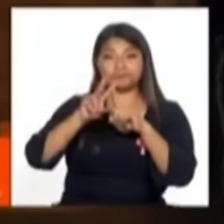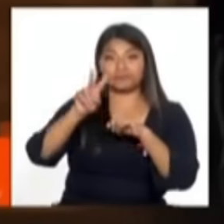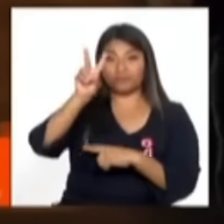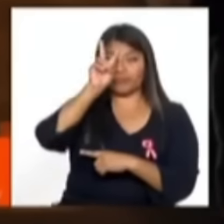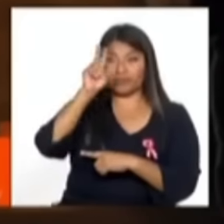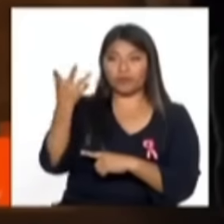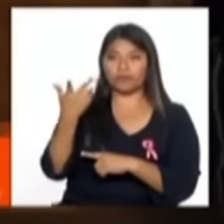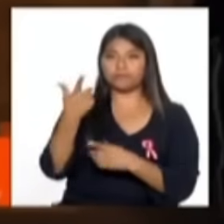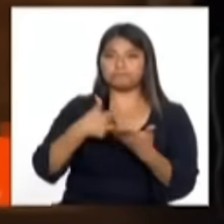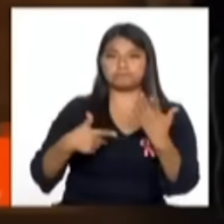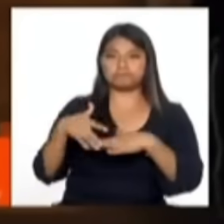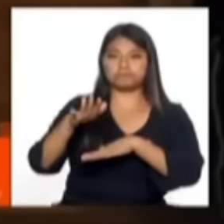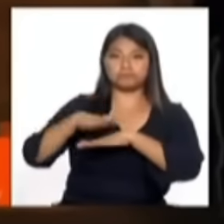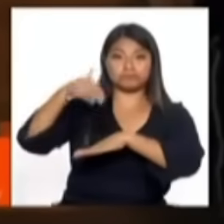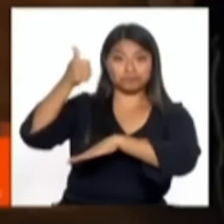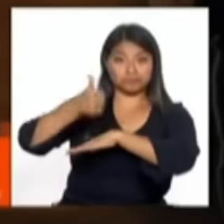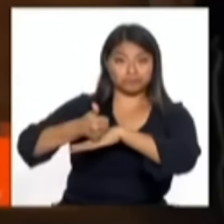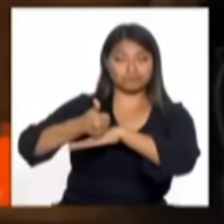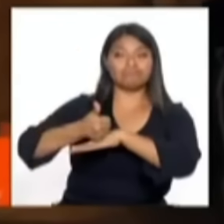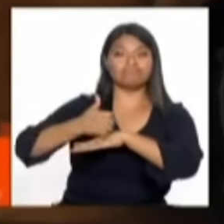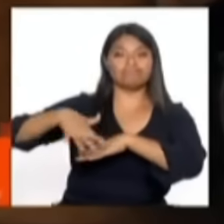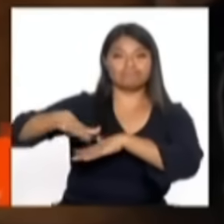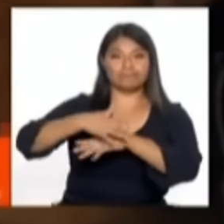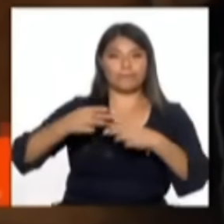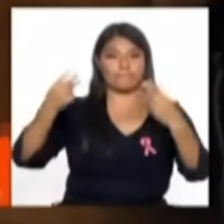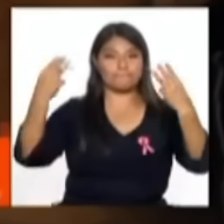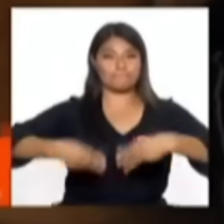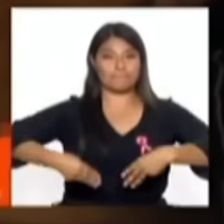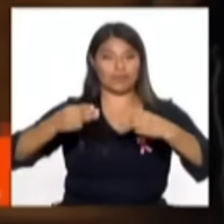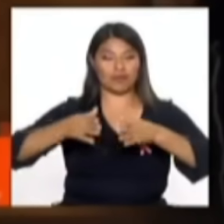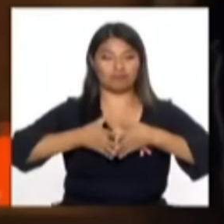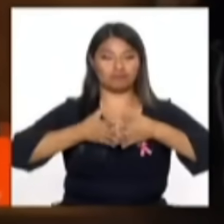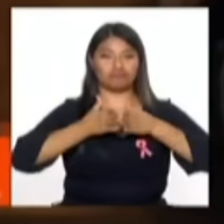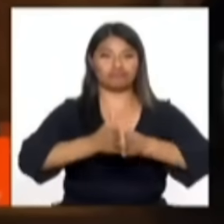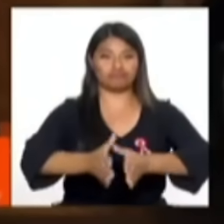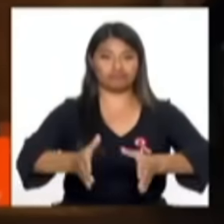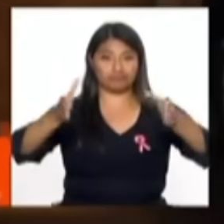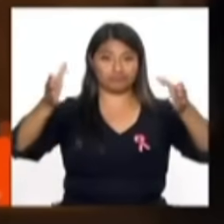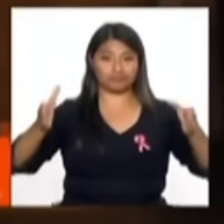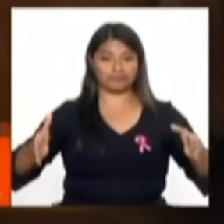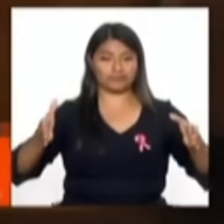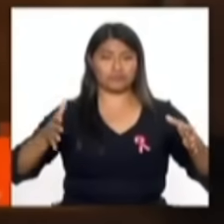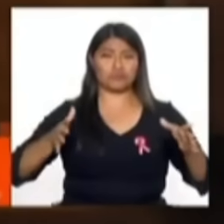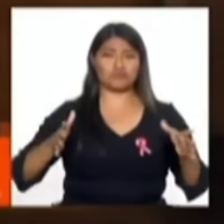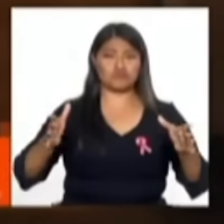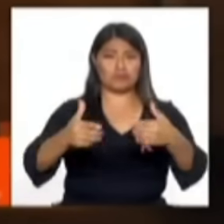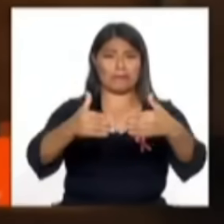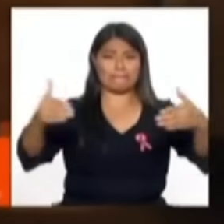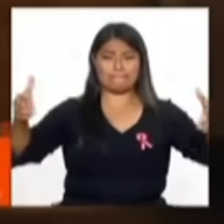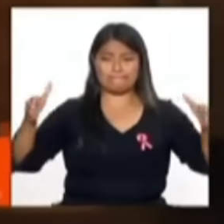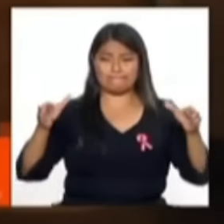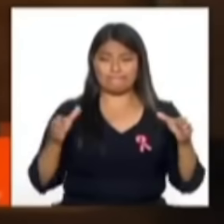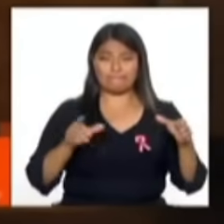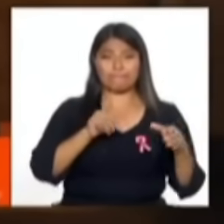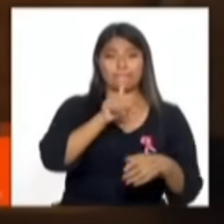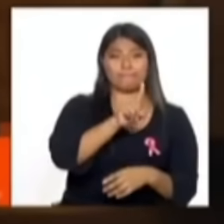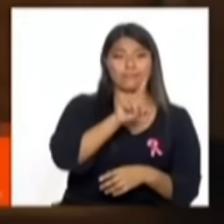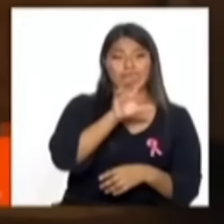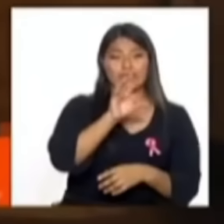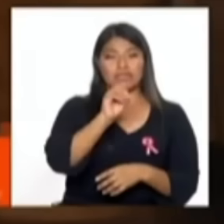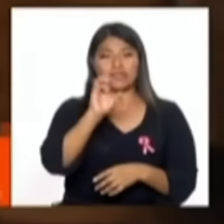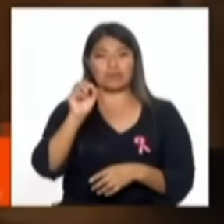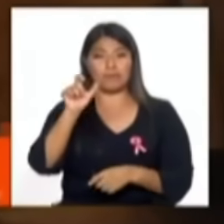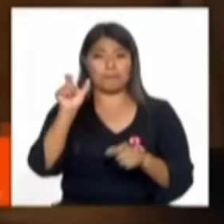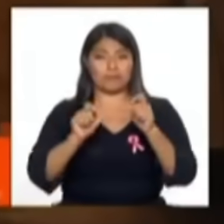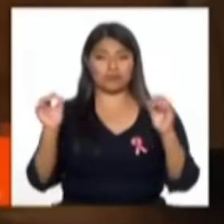en Santa Anita? Exactamente en el gran mercado mayorista, el más grande del Perú, que agrupa más de 1.500 comerciantes. Y